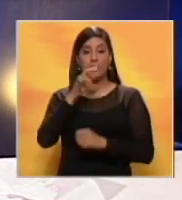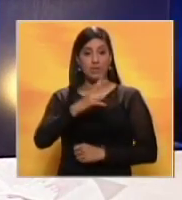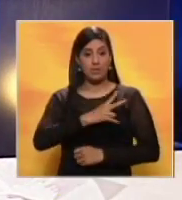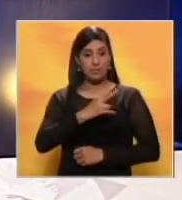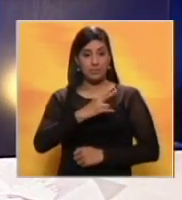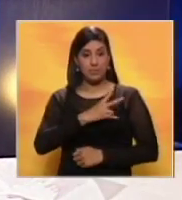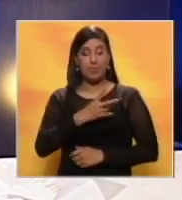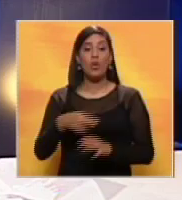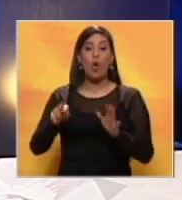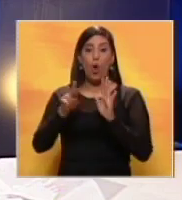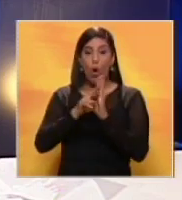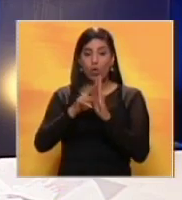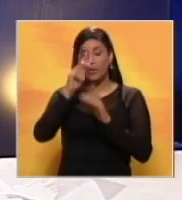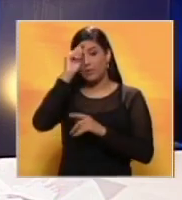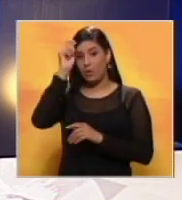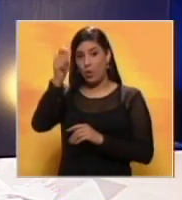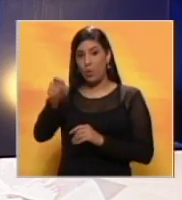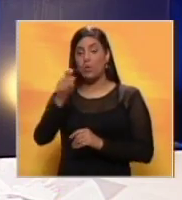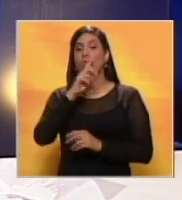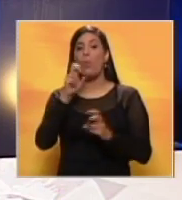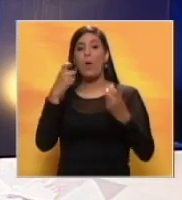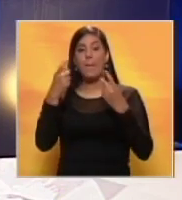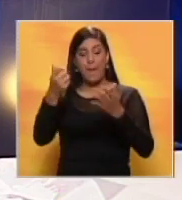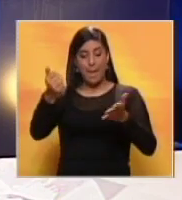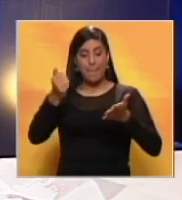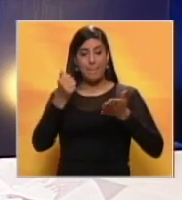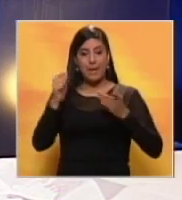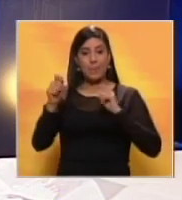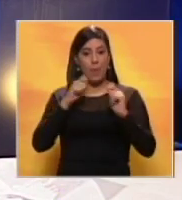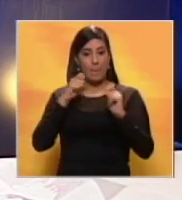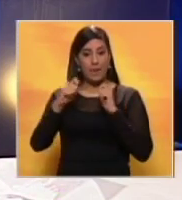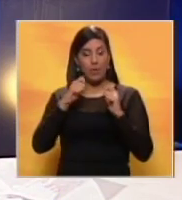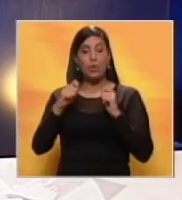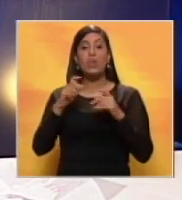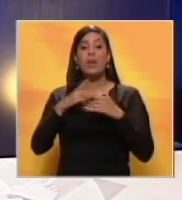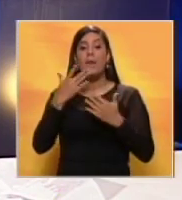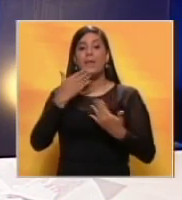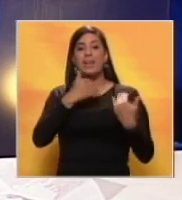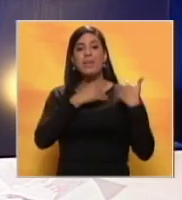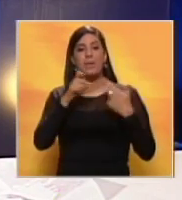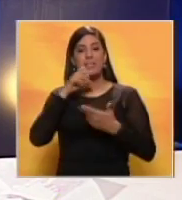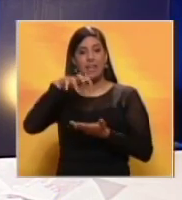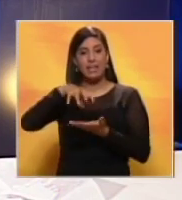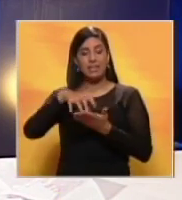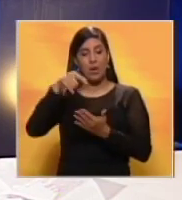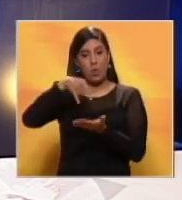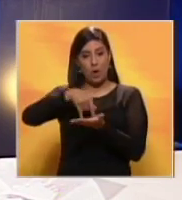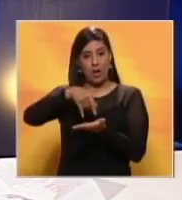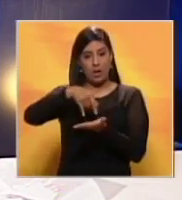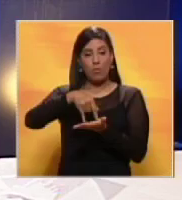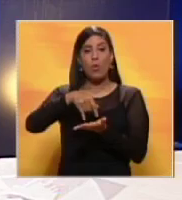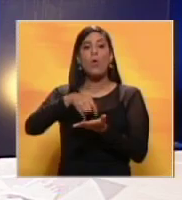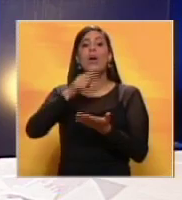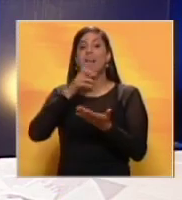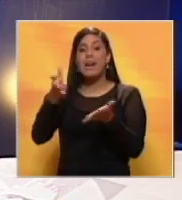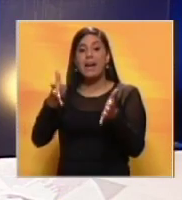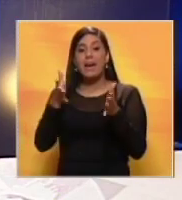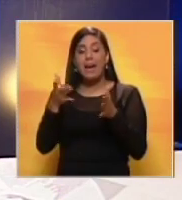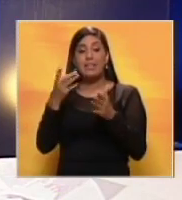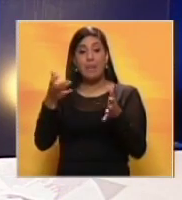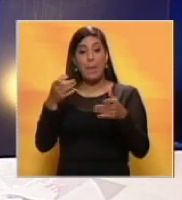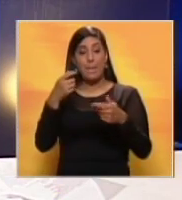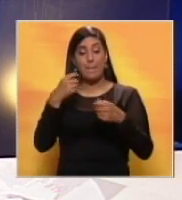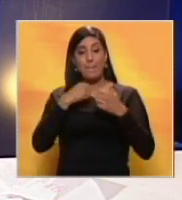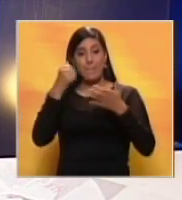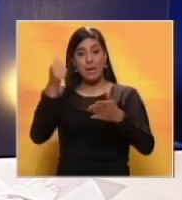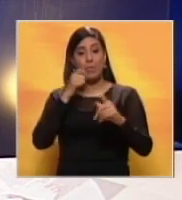Noticiero Venevisión vuelve a ser reconocido con un nuevo premio de periodismo. Esta vez nuestro corresponsal en el estado Carabobo, Randolfo Blanco, fue galardonado con el